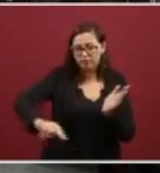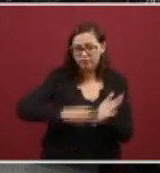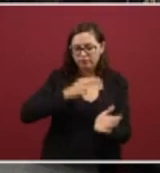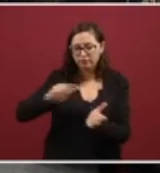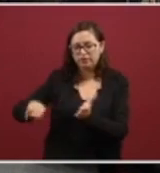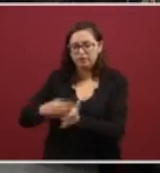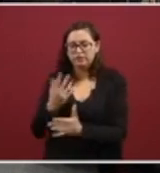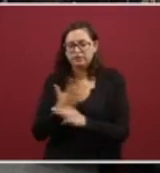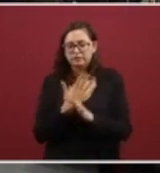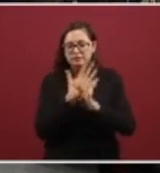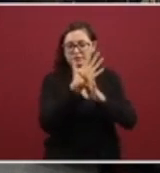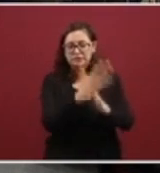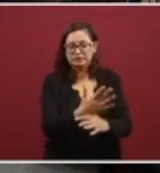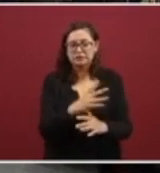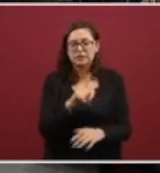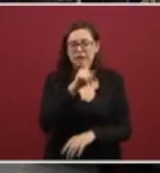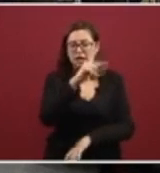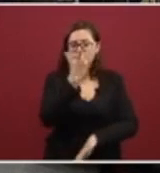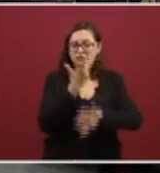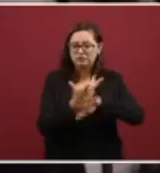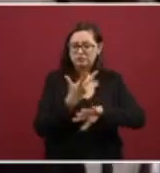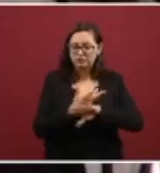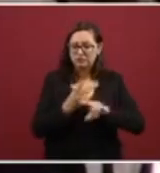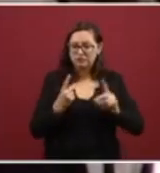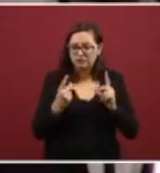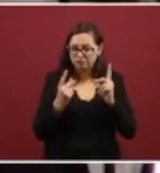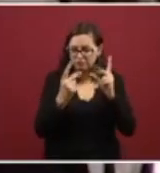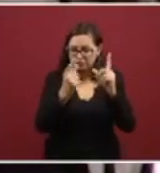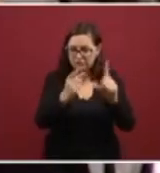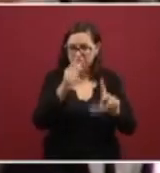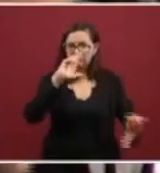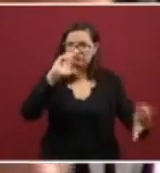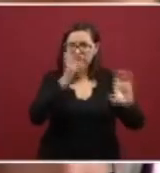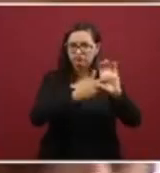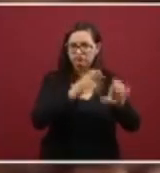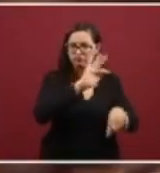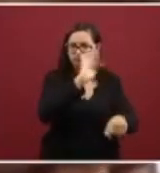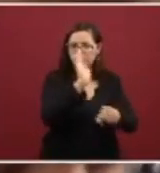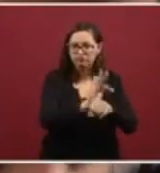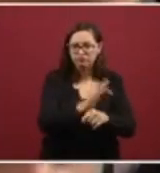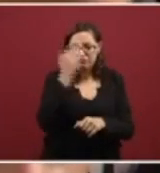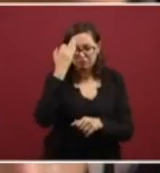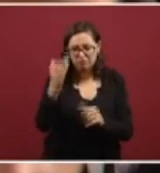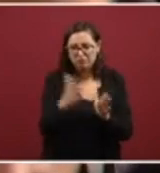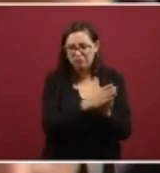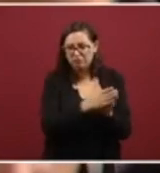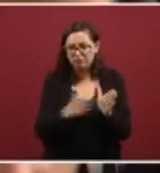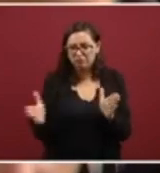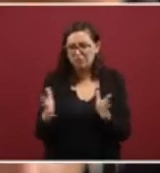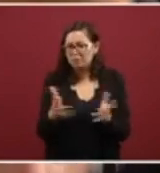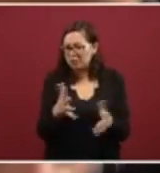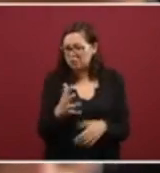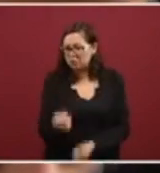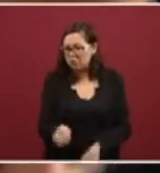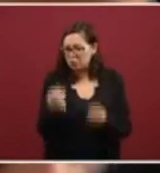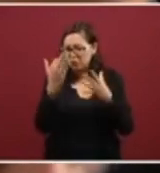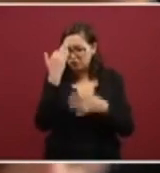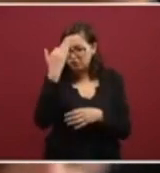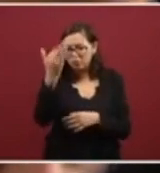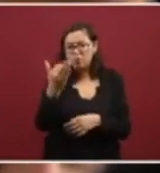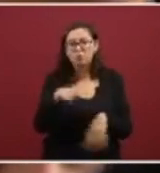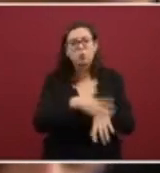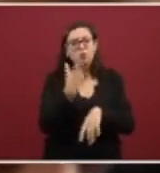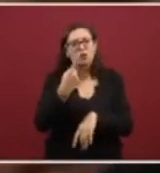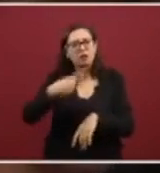que Estados Unidos se compromete a acelerar los procesos de asilo. ¿Se habló de un tiempo estimado en cuánto se pueden resolver? Porque si no, ¿cuánto